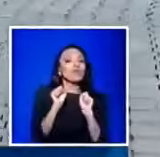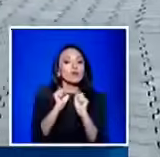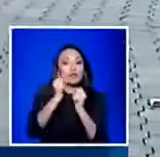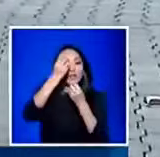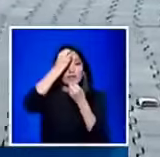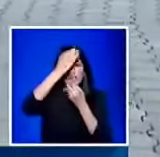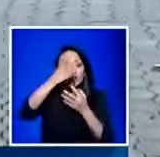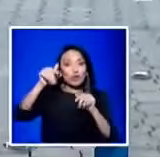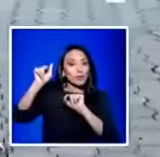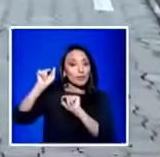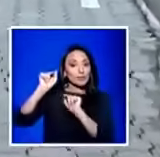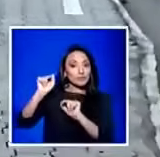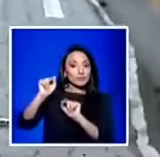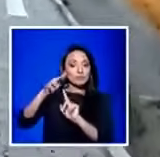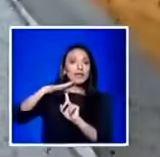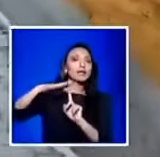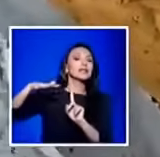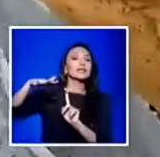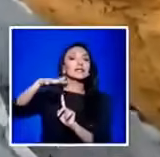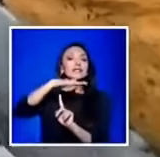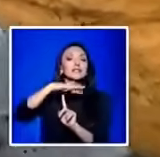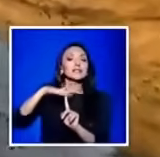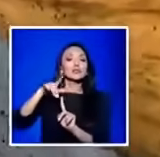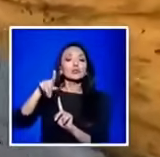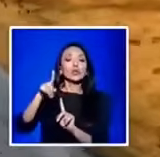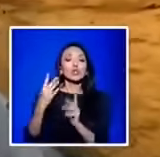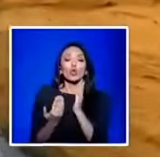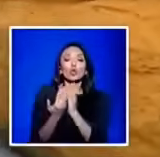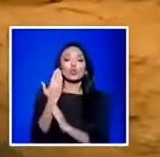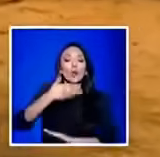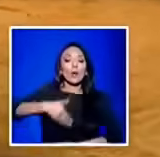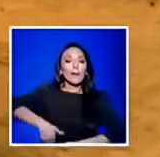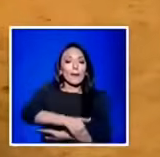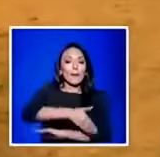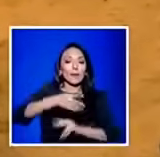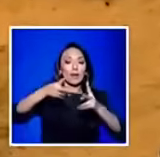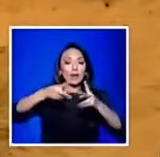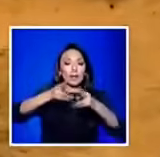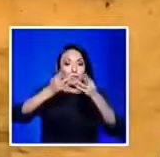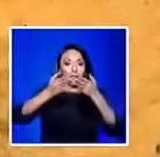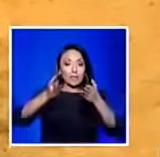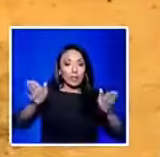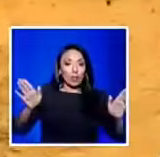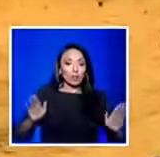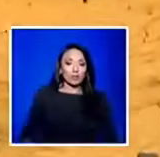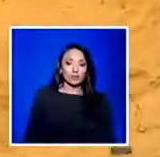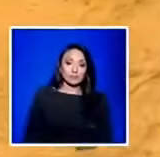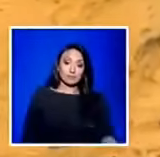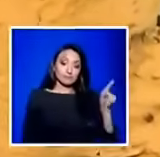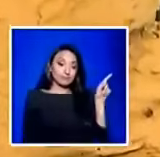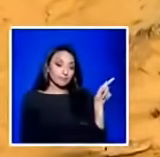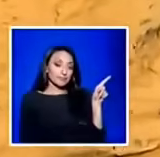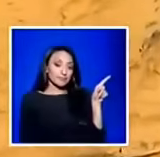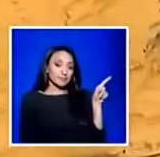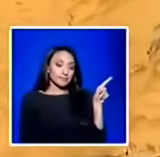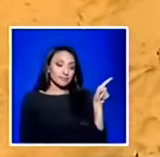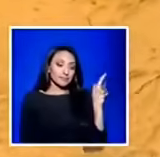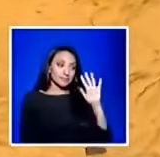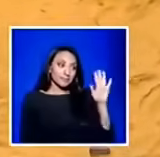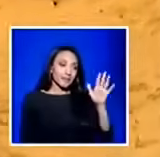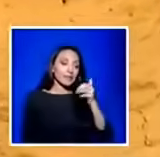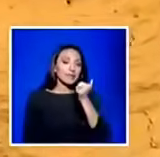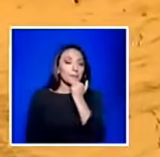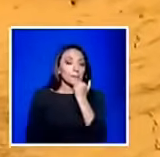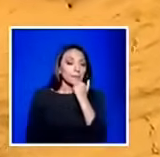informándoles sobre esta situación, sobre esta nueva vía que ha sido ya entregada, y claro, esta piedra enorme que